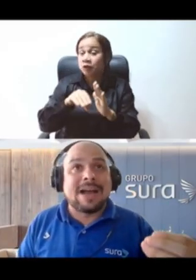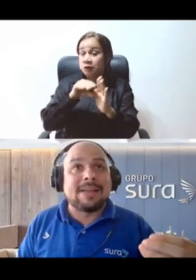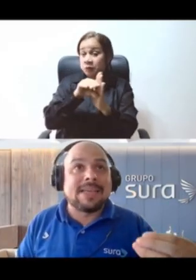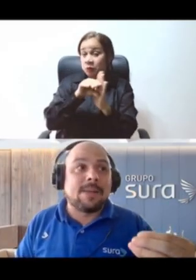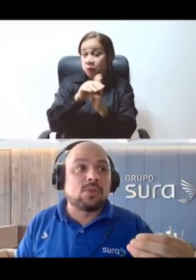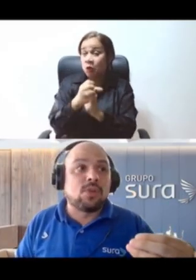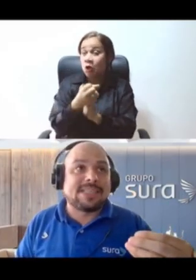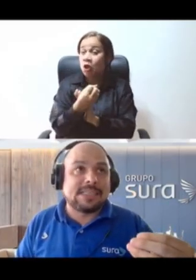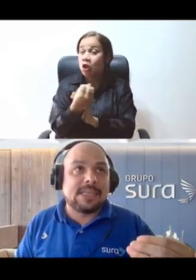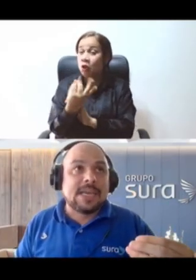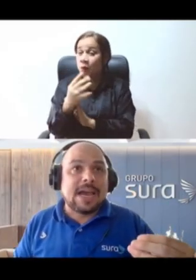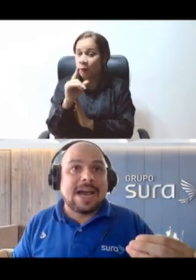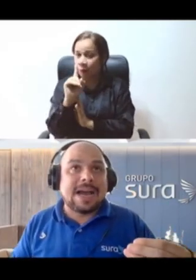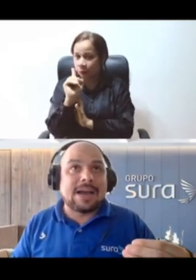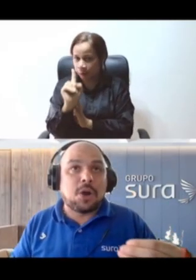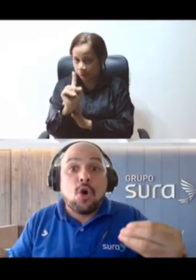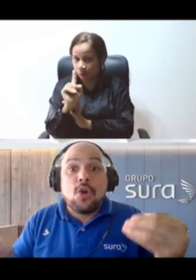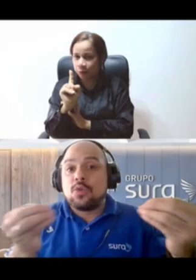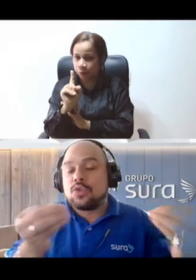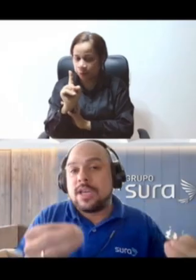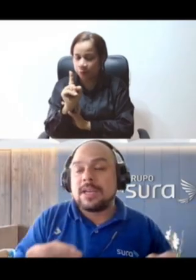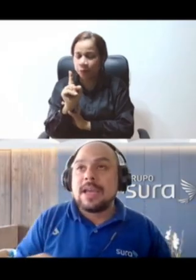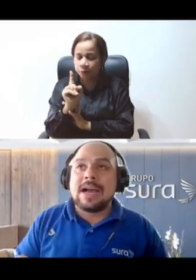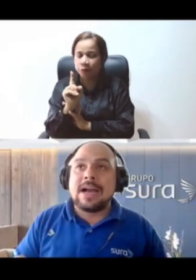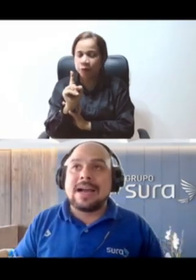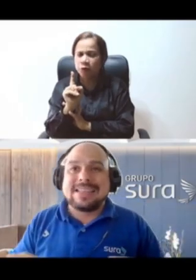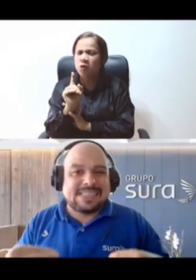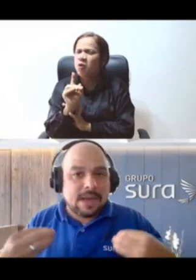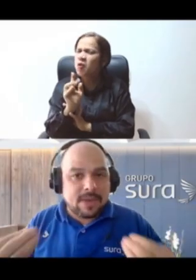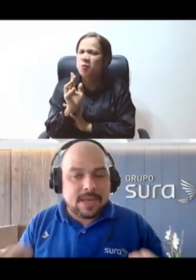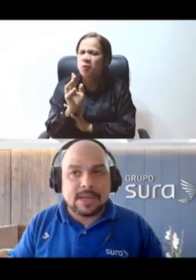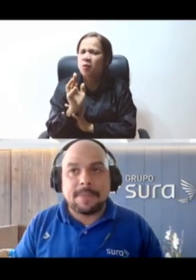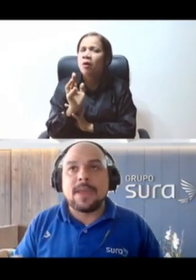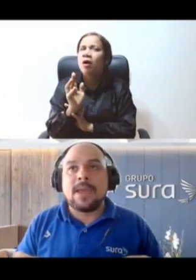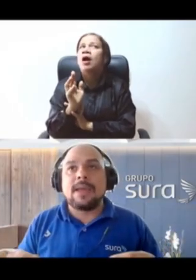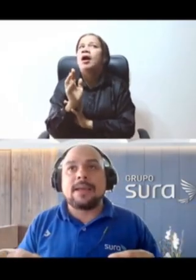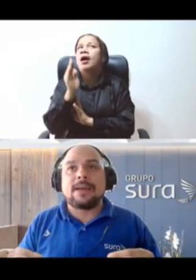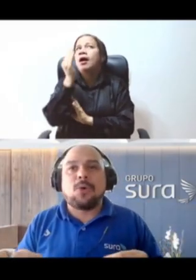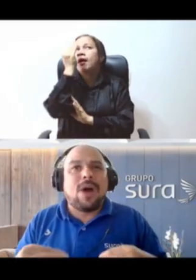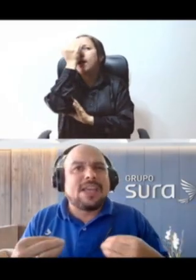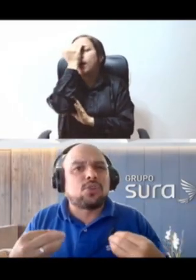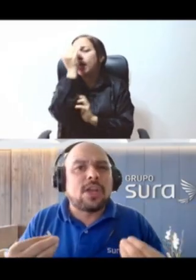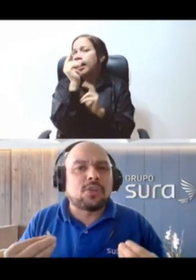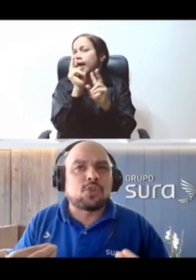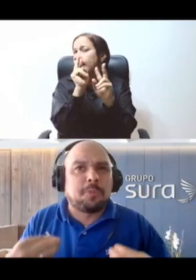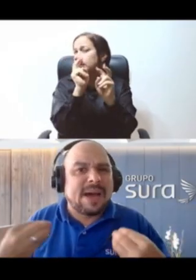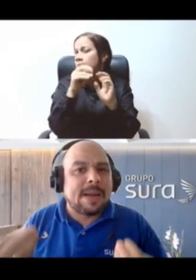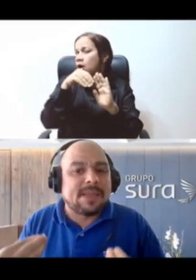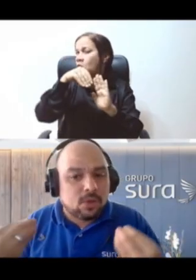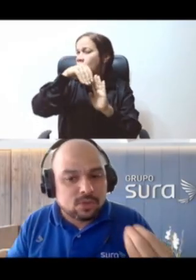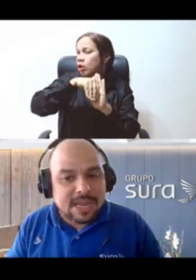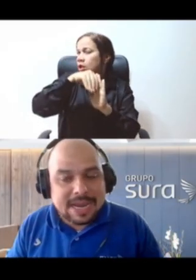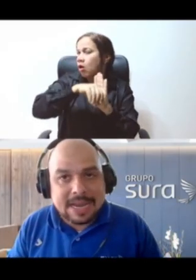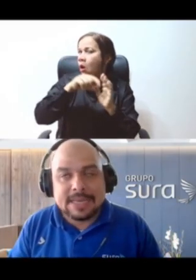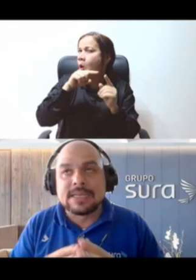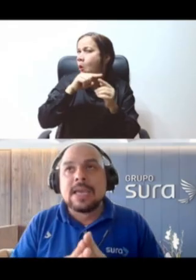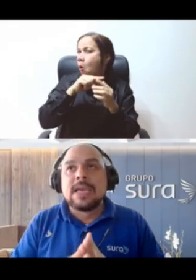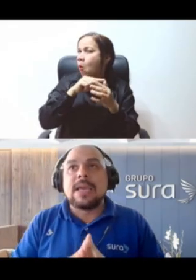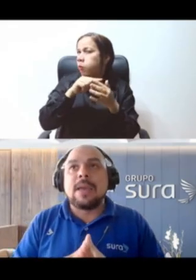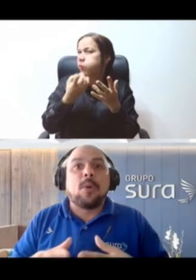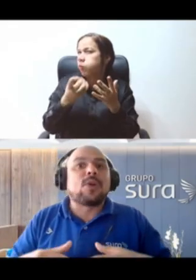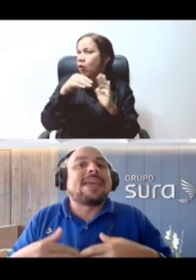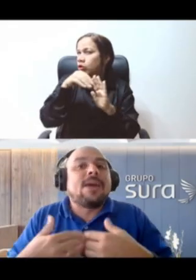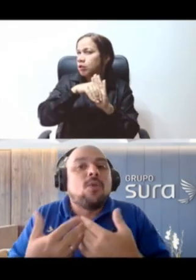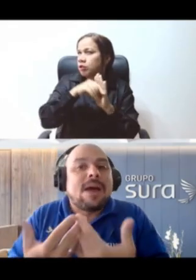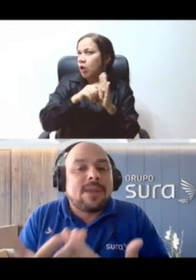Hoy vamos a, digámoslo así, a conocer, a saber cuáles son esos parámetros